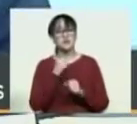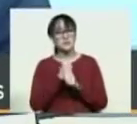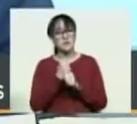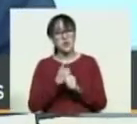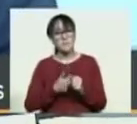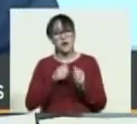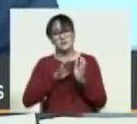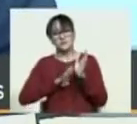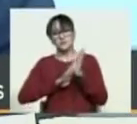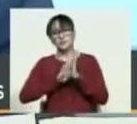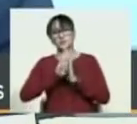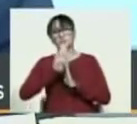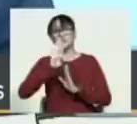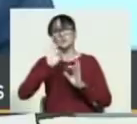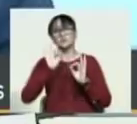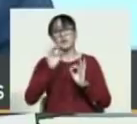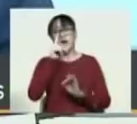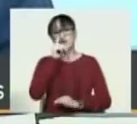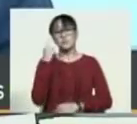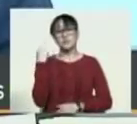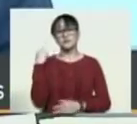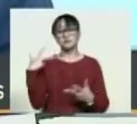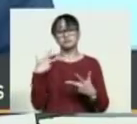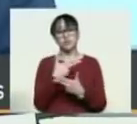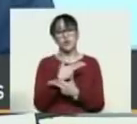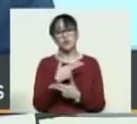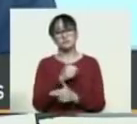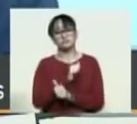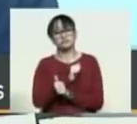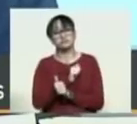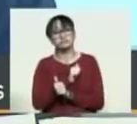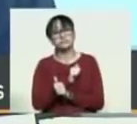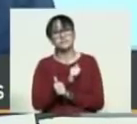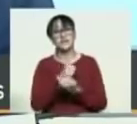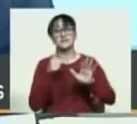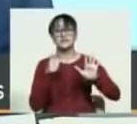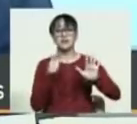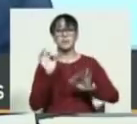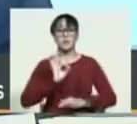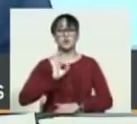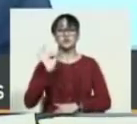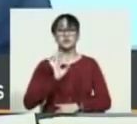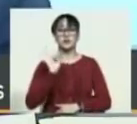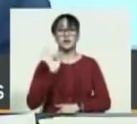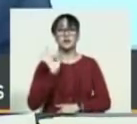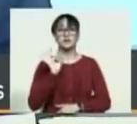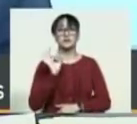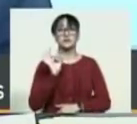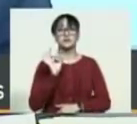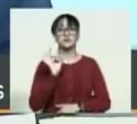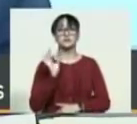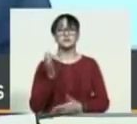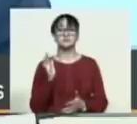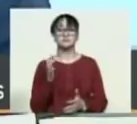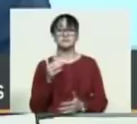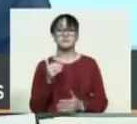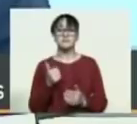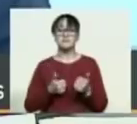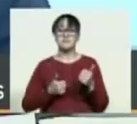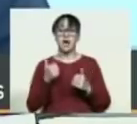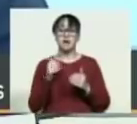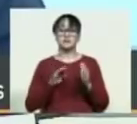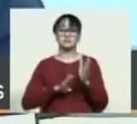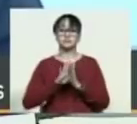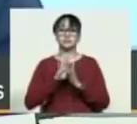más alto. El año pasado cerramos con desempleo en 6%, que estructuralmente es uno de los más